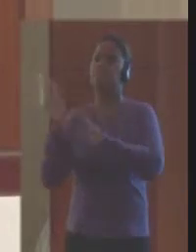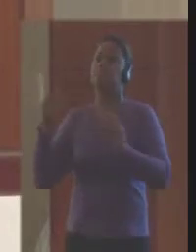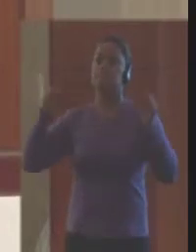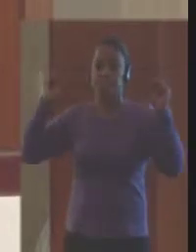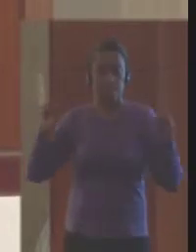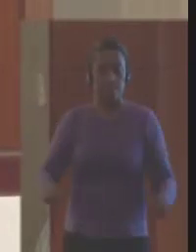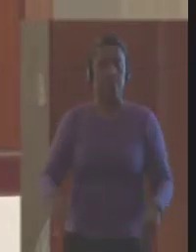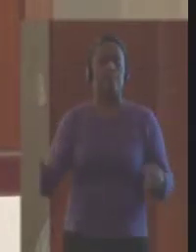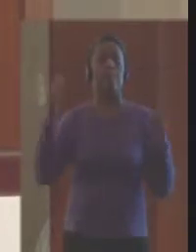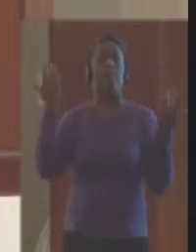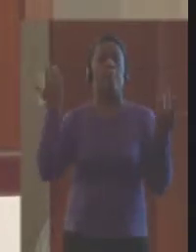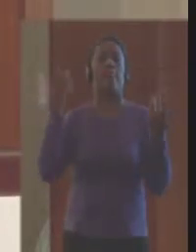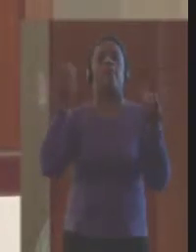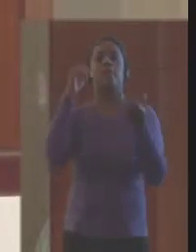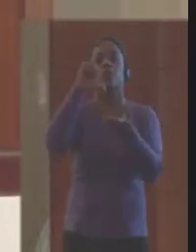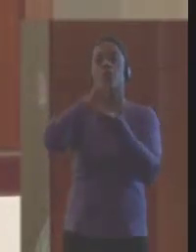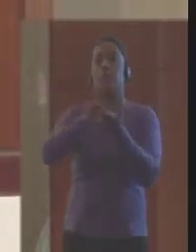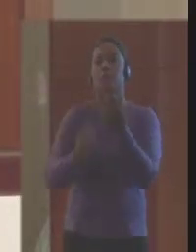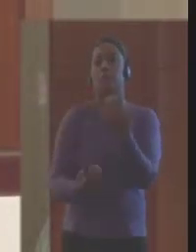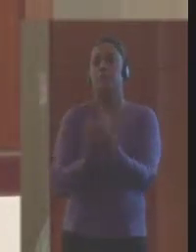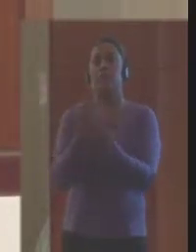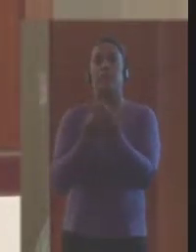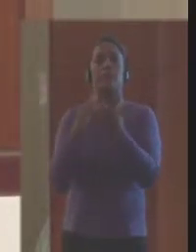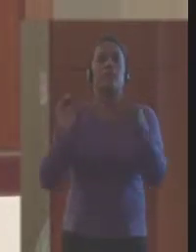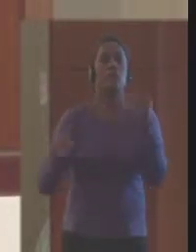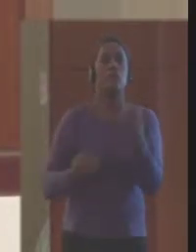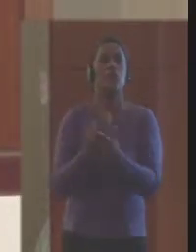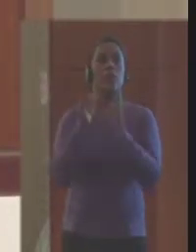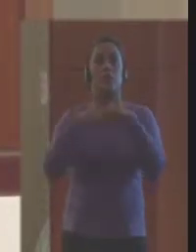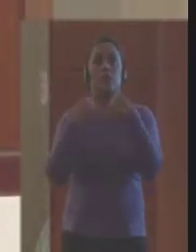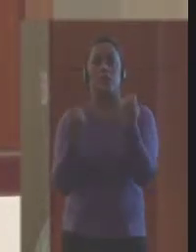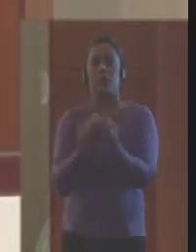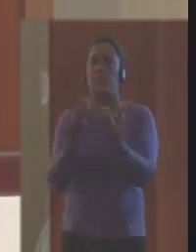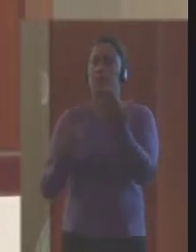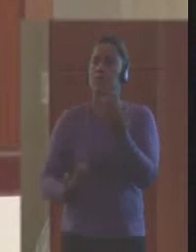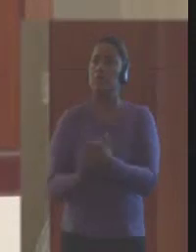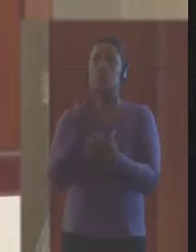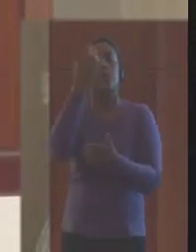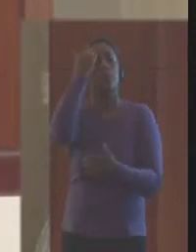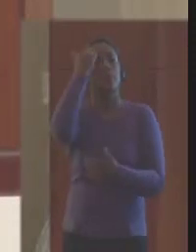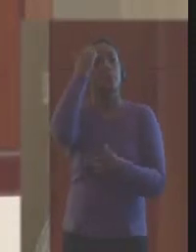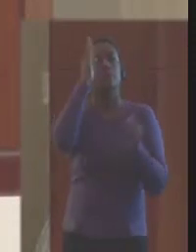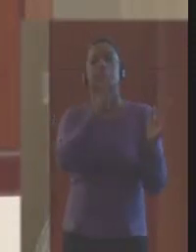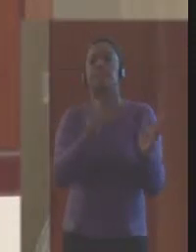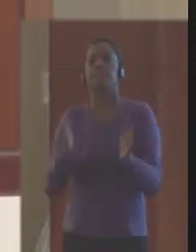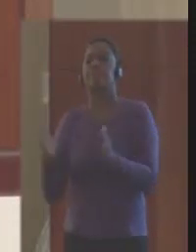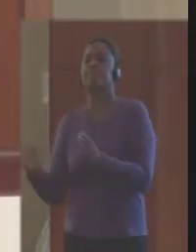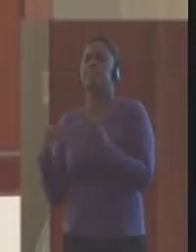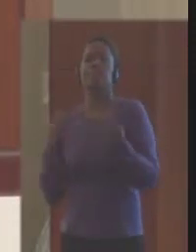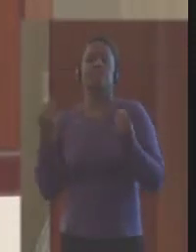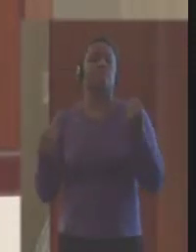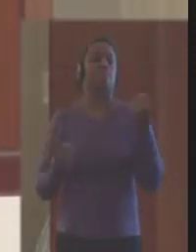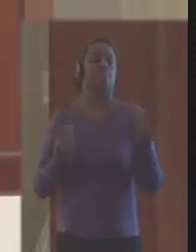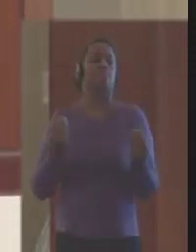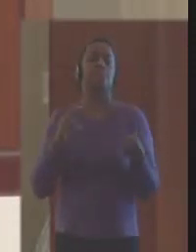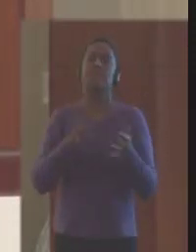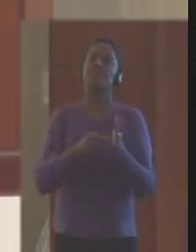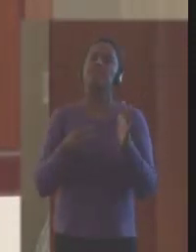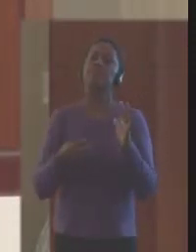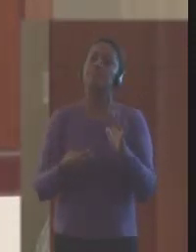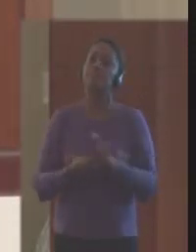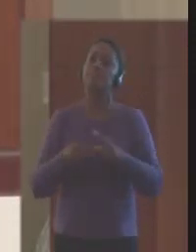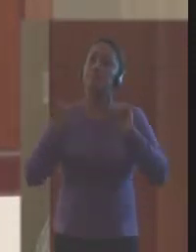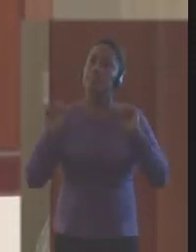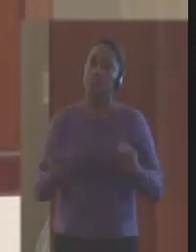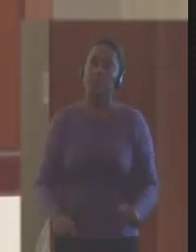permitan que haya nuevas ciudadanías, nuevas organizaciones, nuevas formas de pensar en el futuro en este tema que tiene que ver con los riesgos y